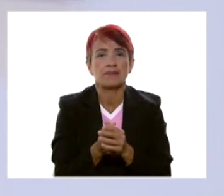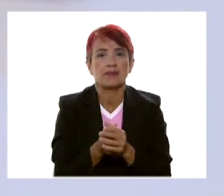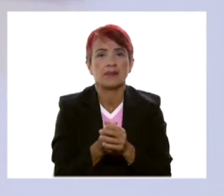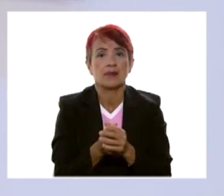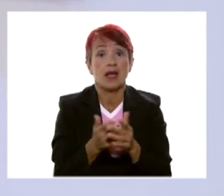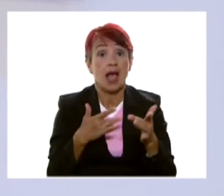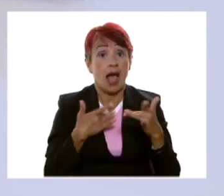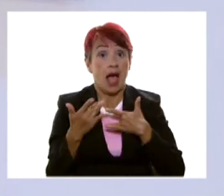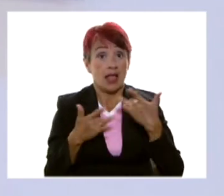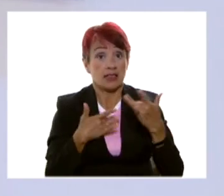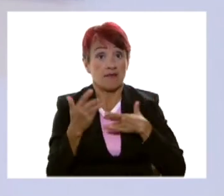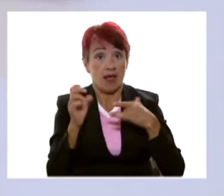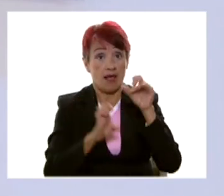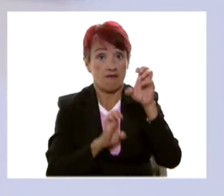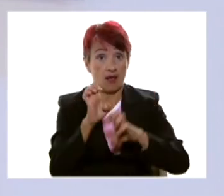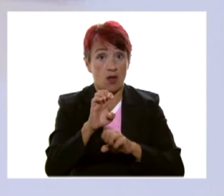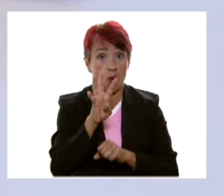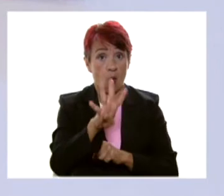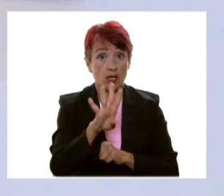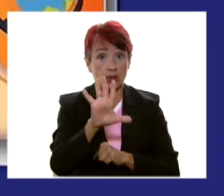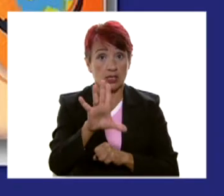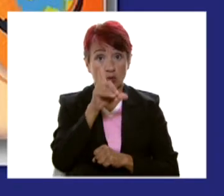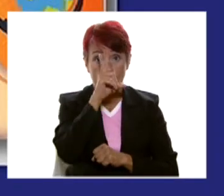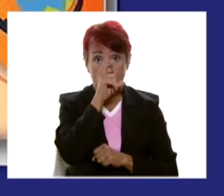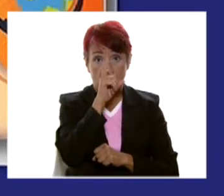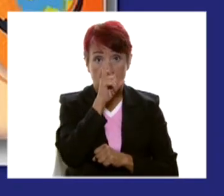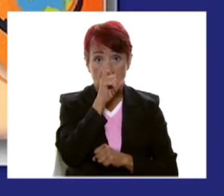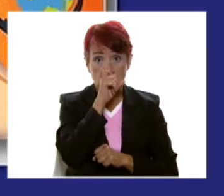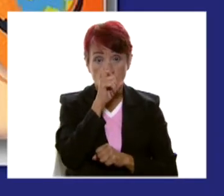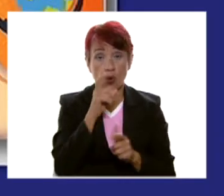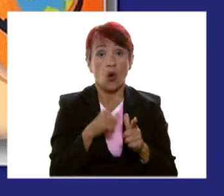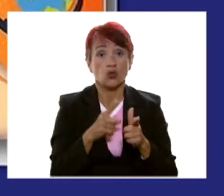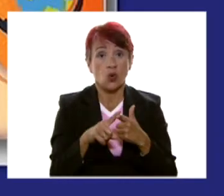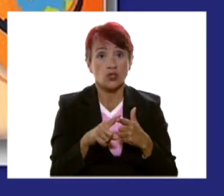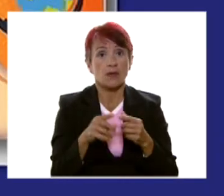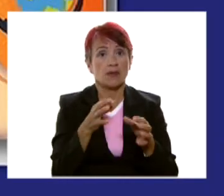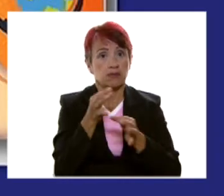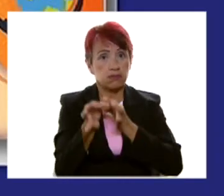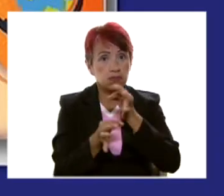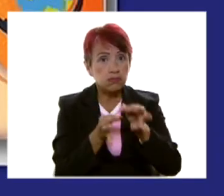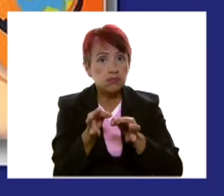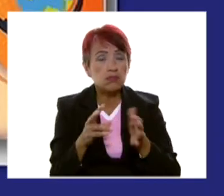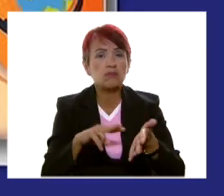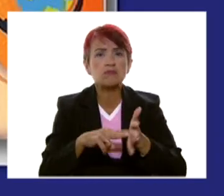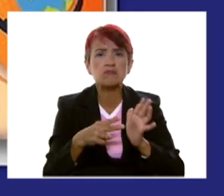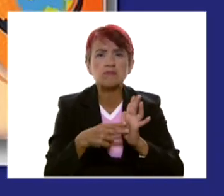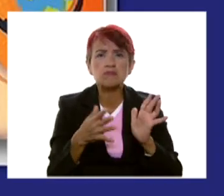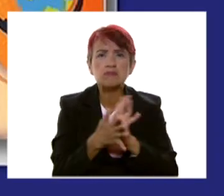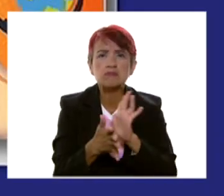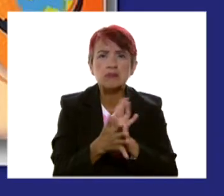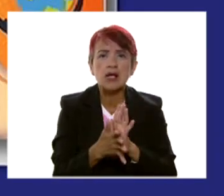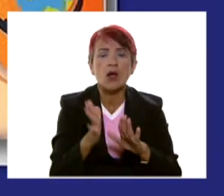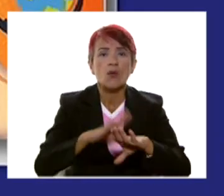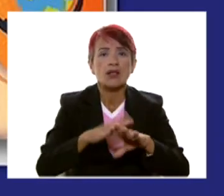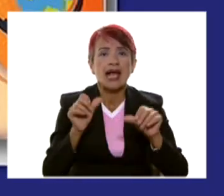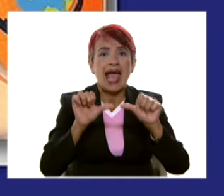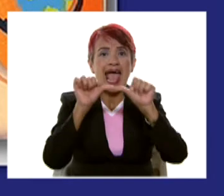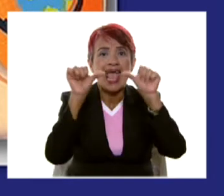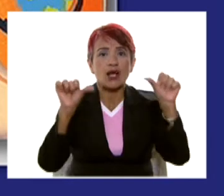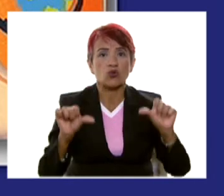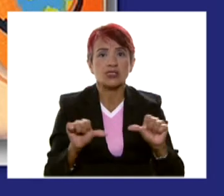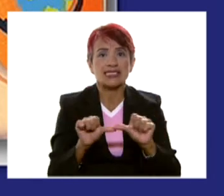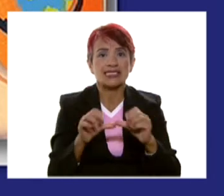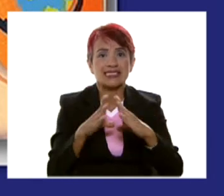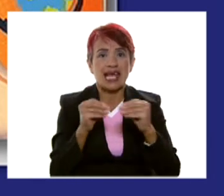Y la actividad evaluativa para cuarto y quinto año, primero van a hablar de qué consiste el subsistema deportivo